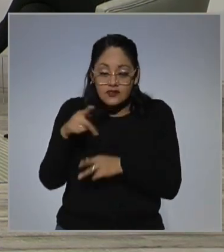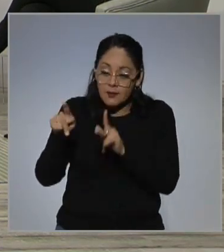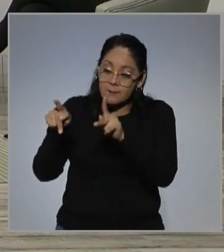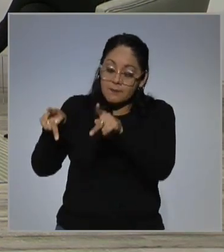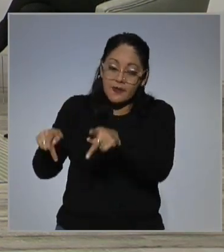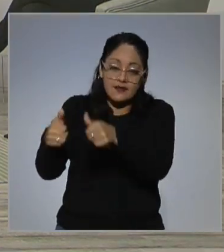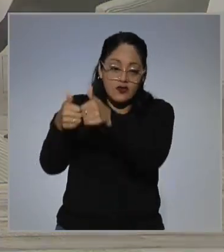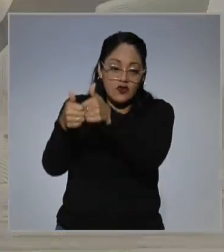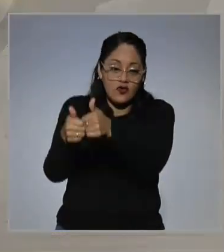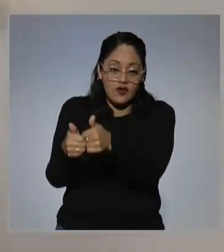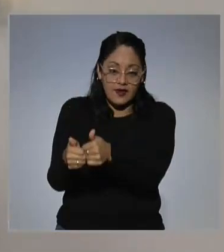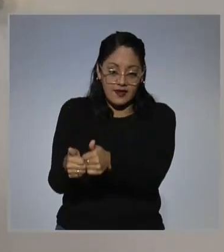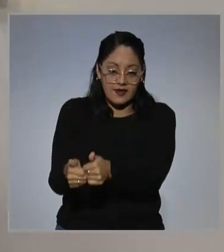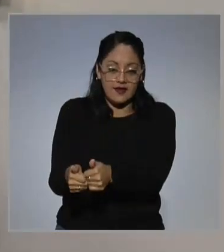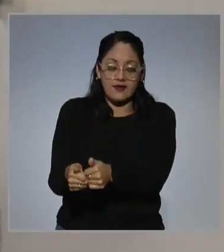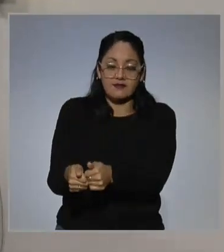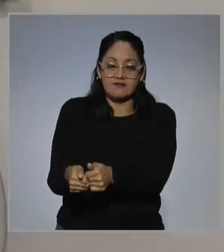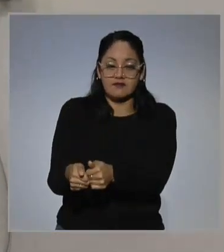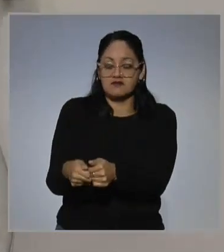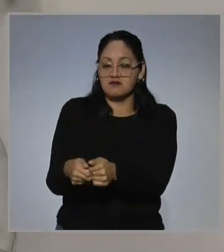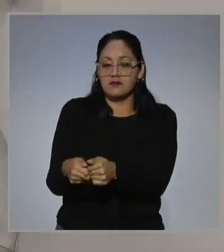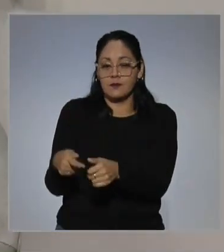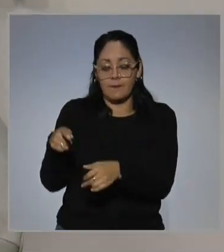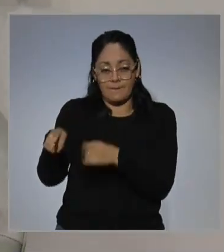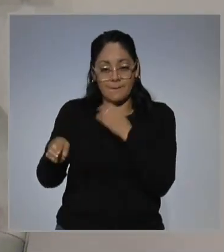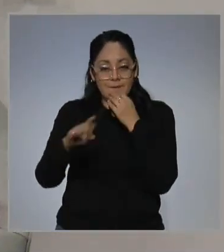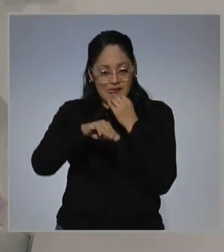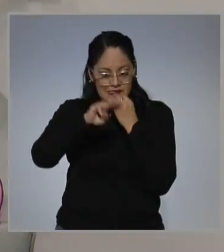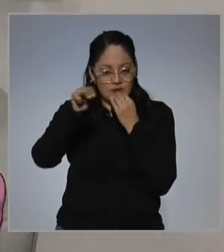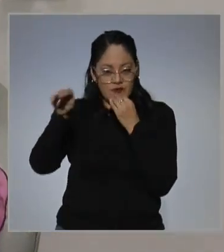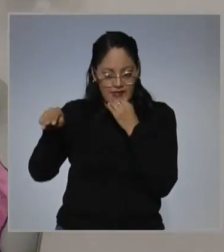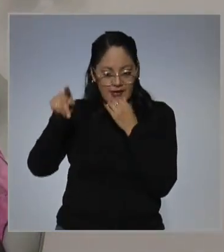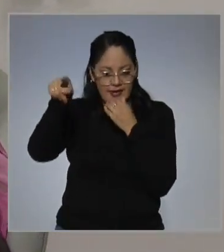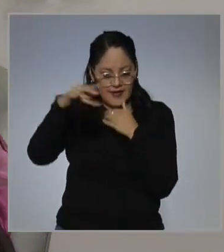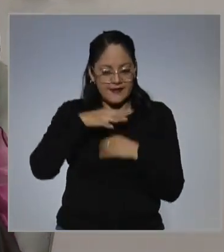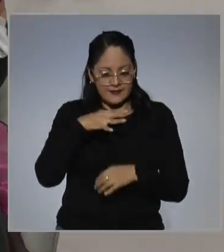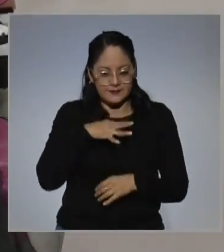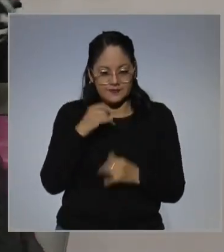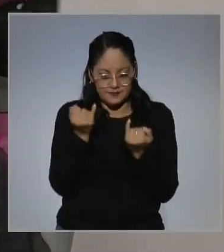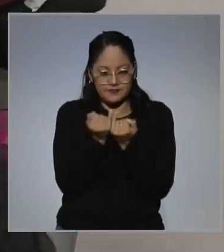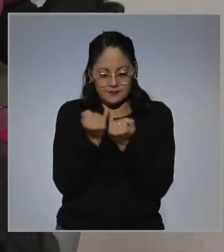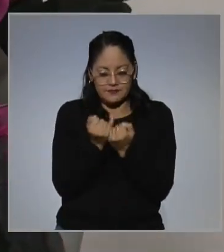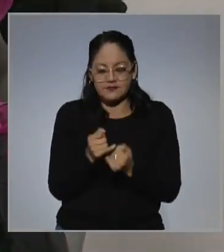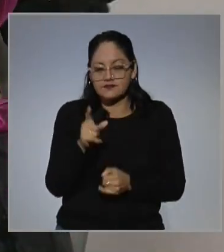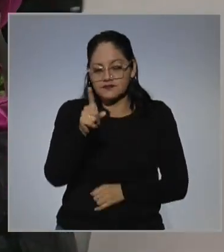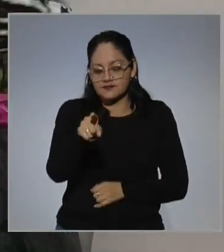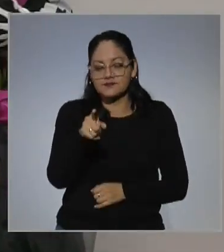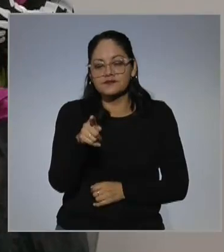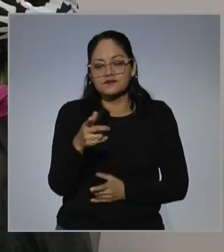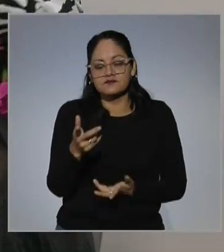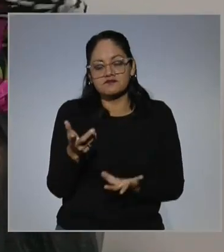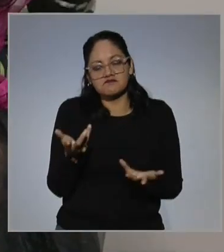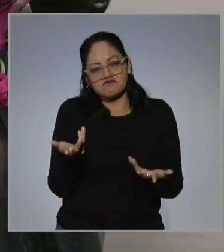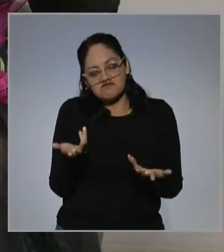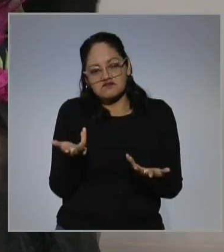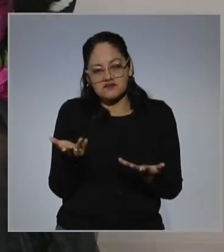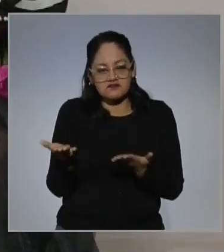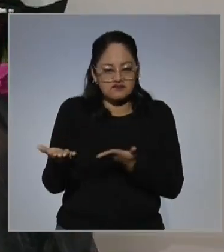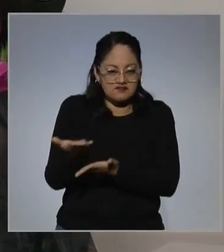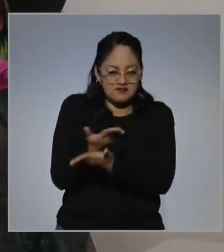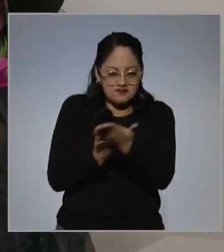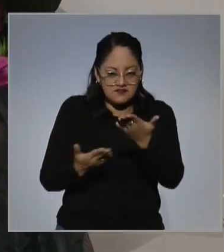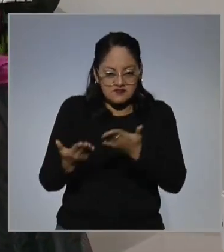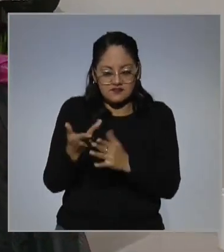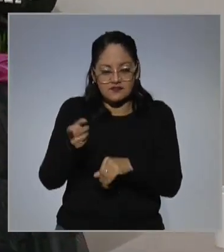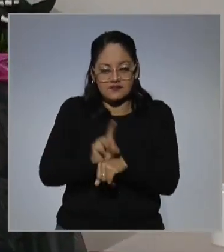difuntos en el panteón, están ahí agasajándolos. En Michoacán también. Entonces permanecen pues prácticamente conviviendo con ellos